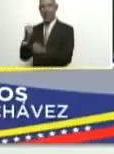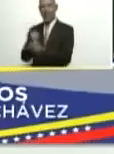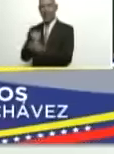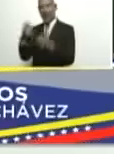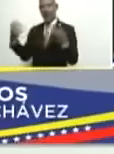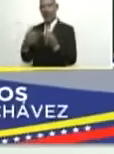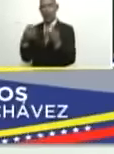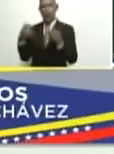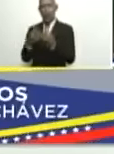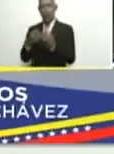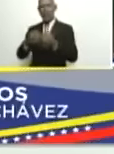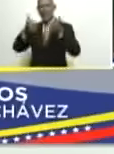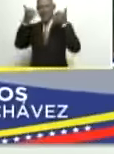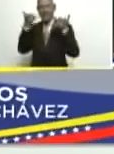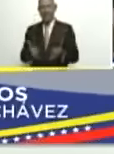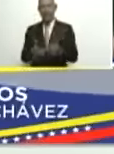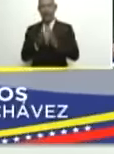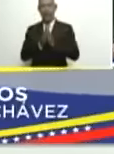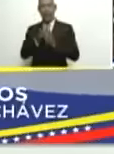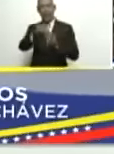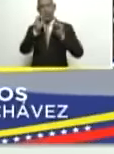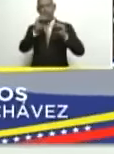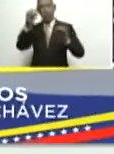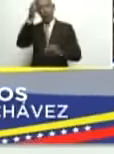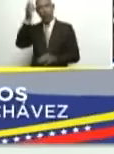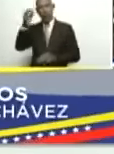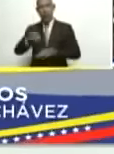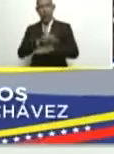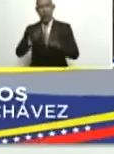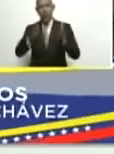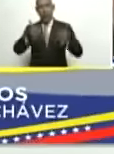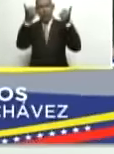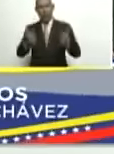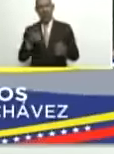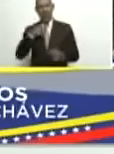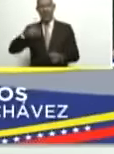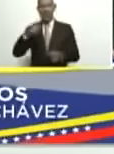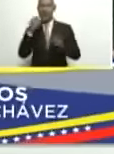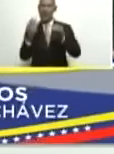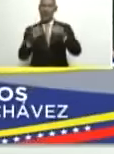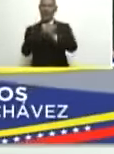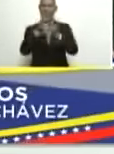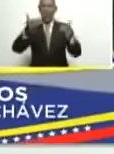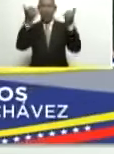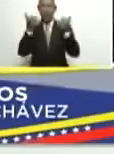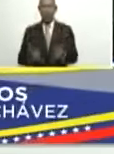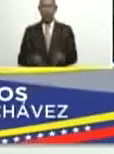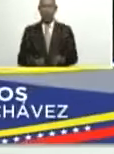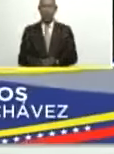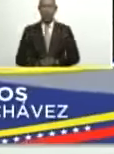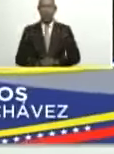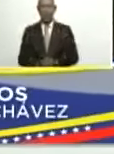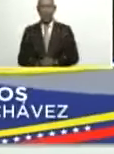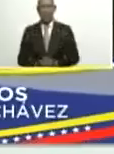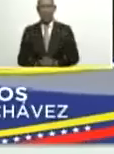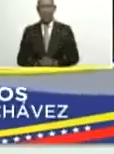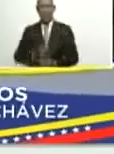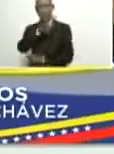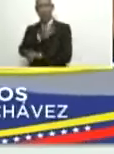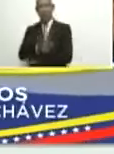luchar. Convócate al Consejo de Ministros, que tengo varias cosas que decir y